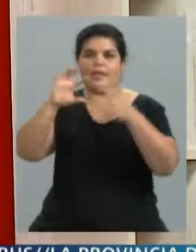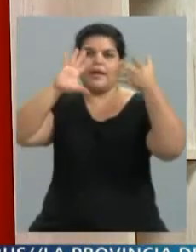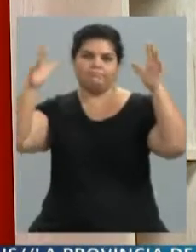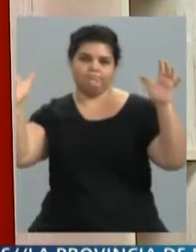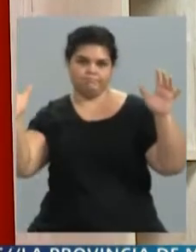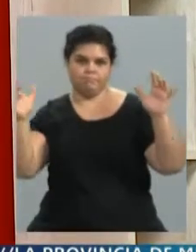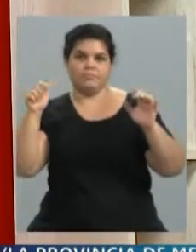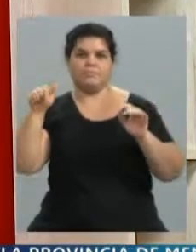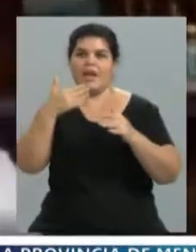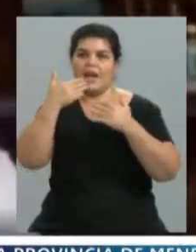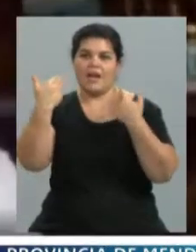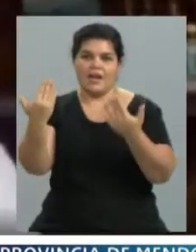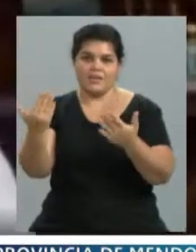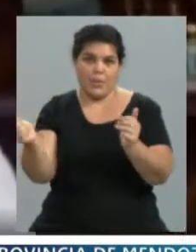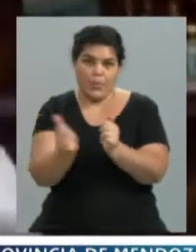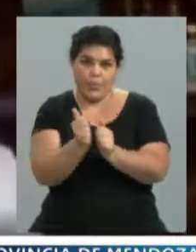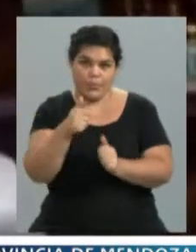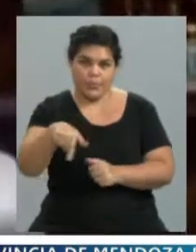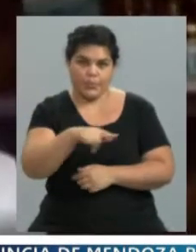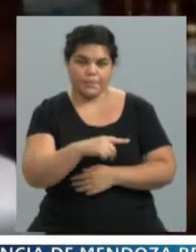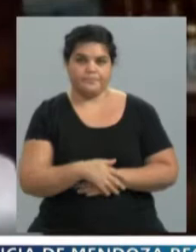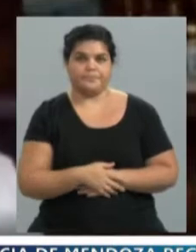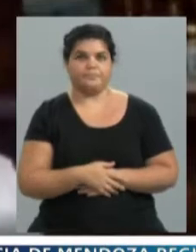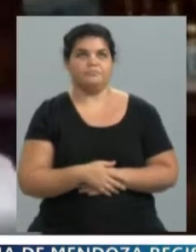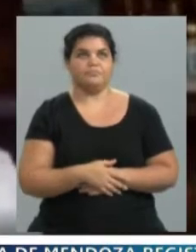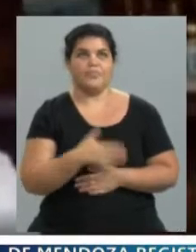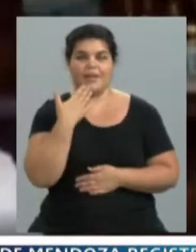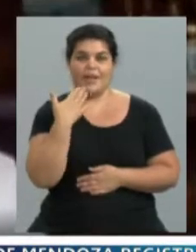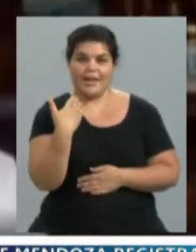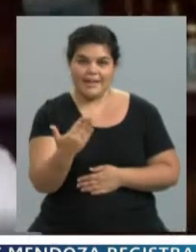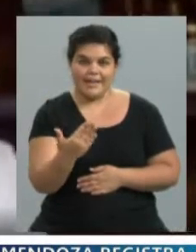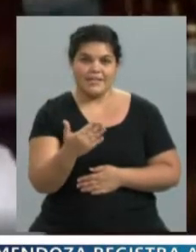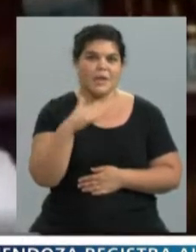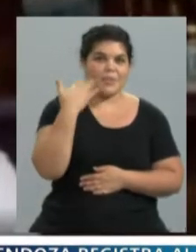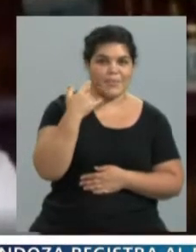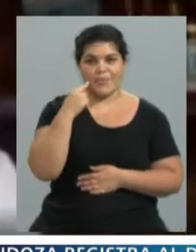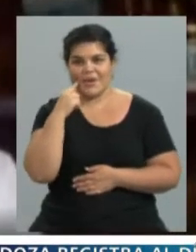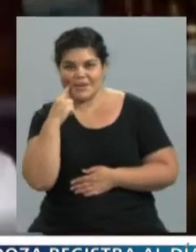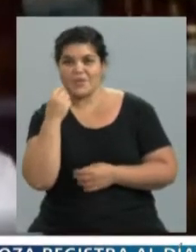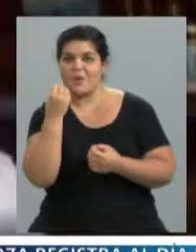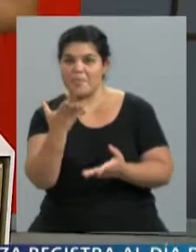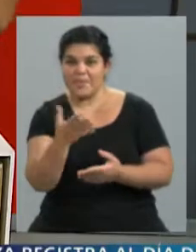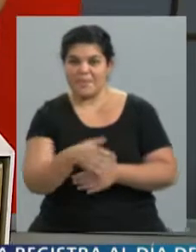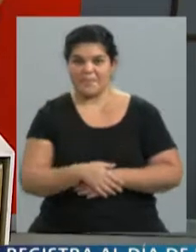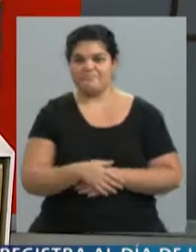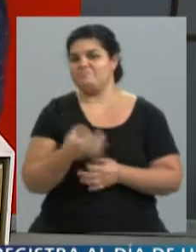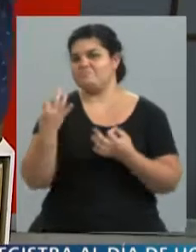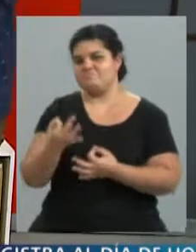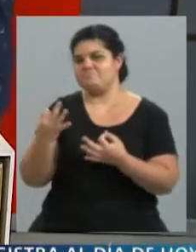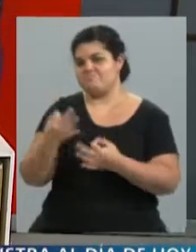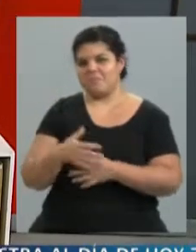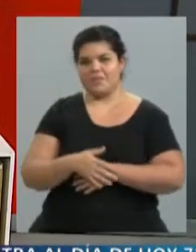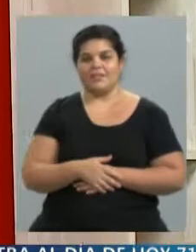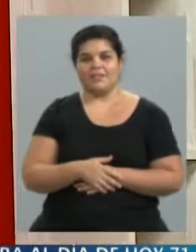por estar con nosotros. Muchas gracias, Víctor. Hola, Claudia, ¿cómo les va? Muy bien. Nosotros empezamos a